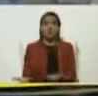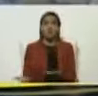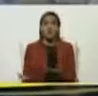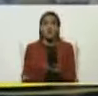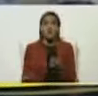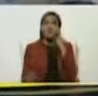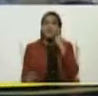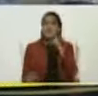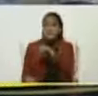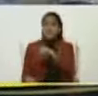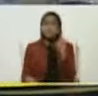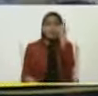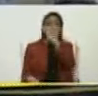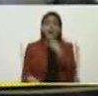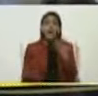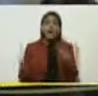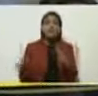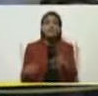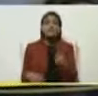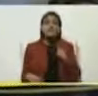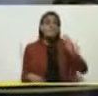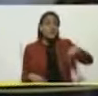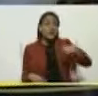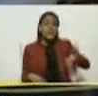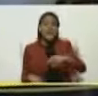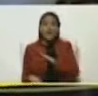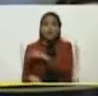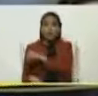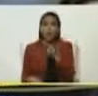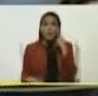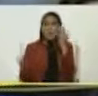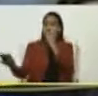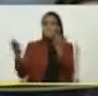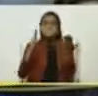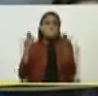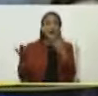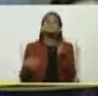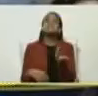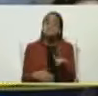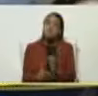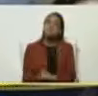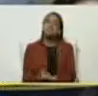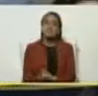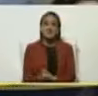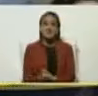uno de mis nietos que está aquí. Es igualito, a Waltico.